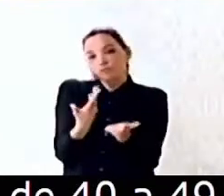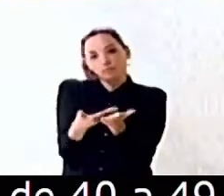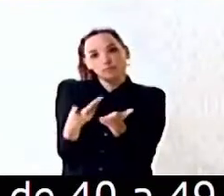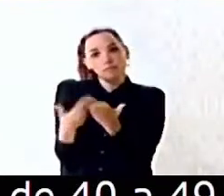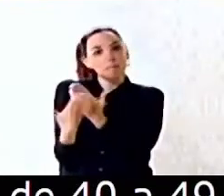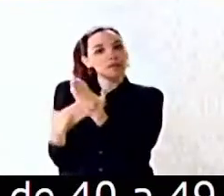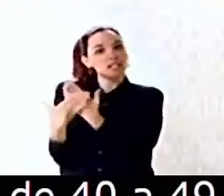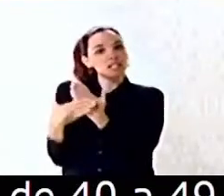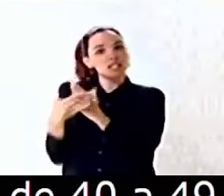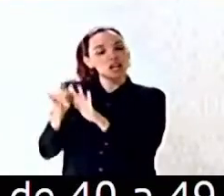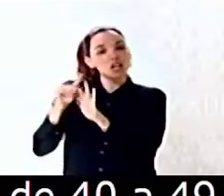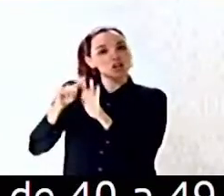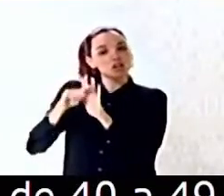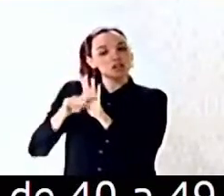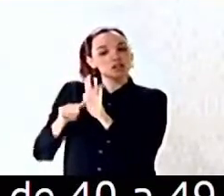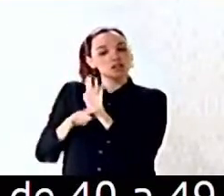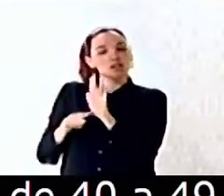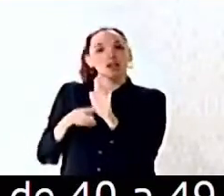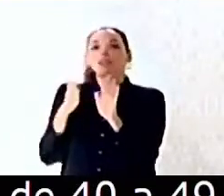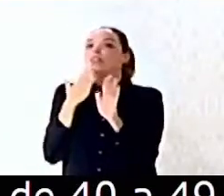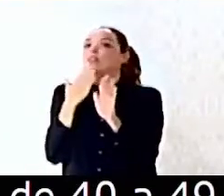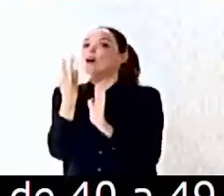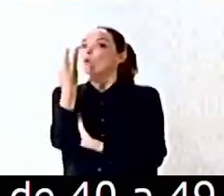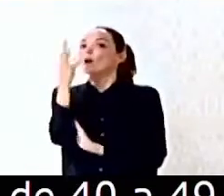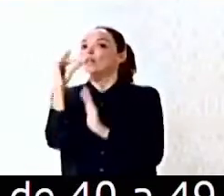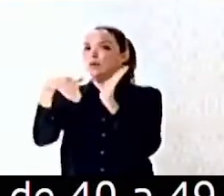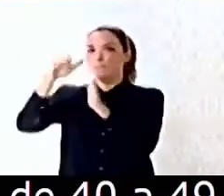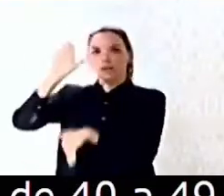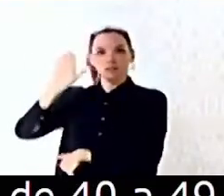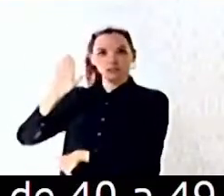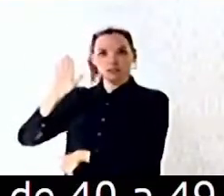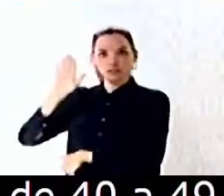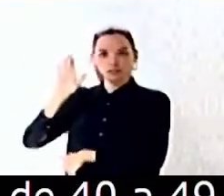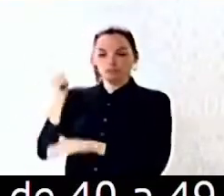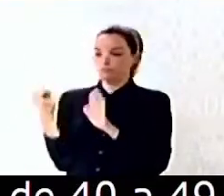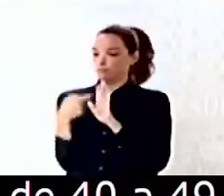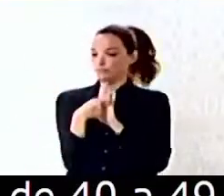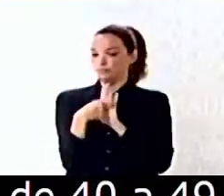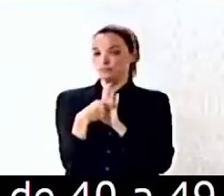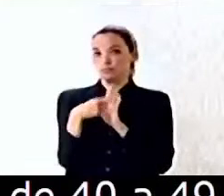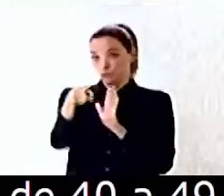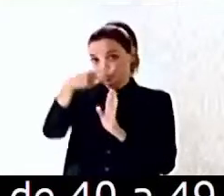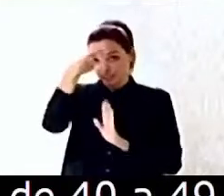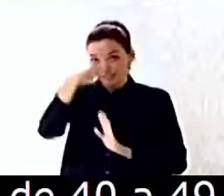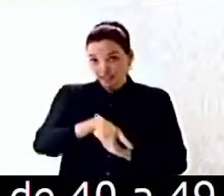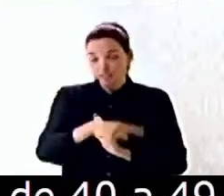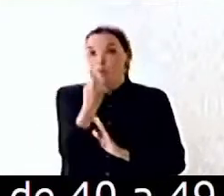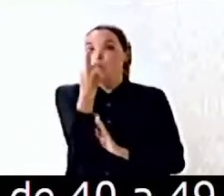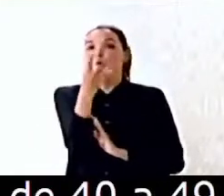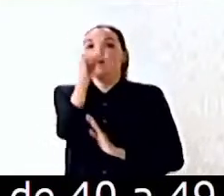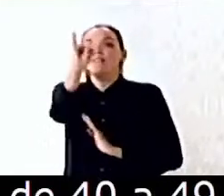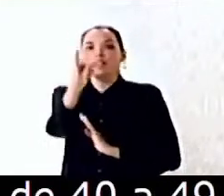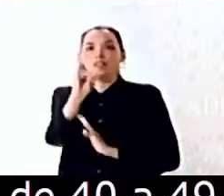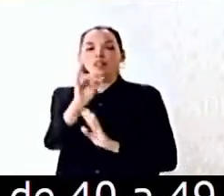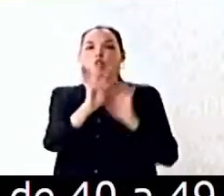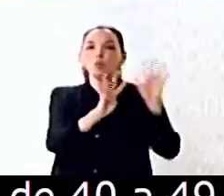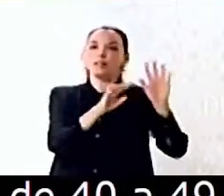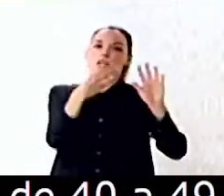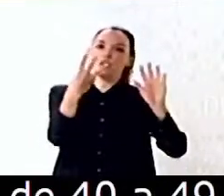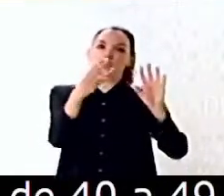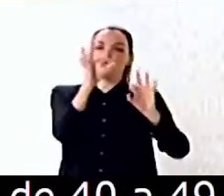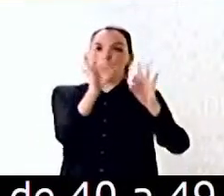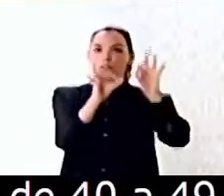la vacunación en mayores de 40, que saben que tenemos en una dosis el 98% y con